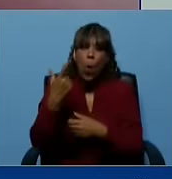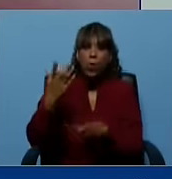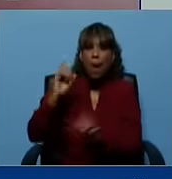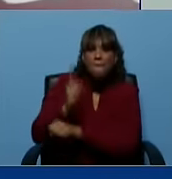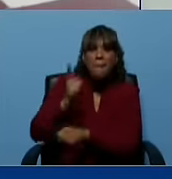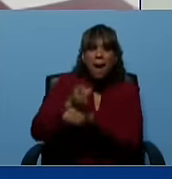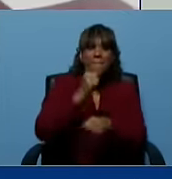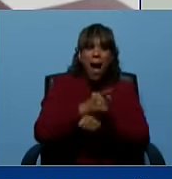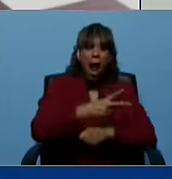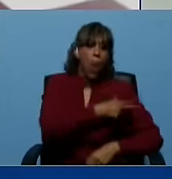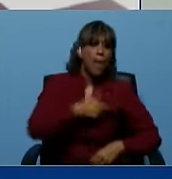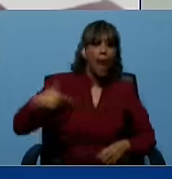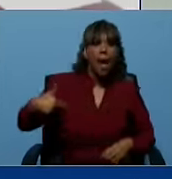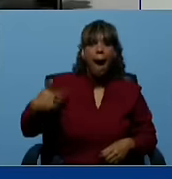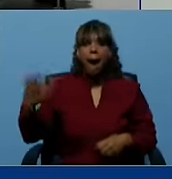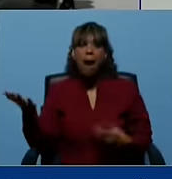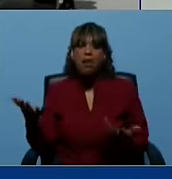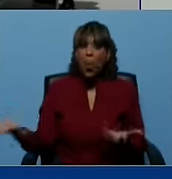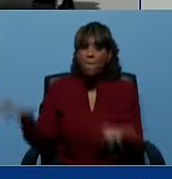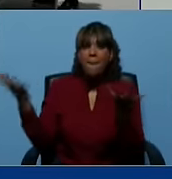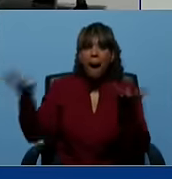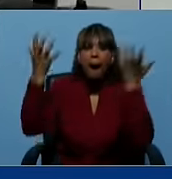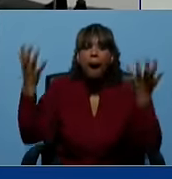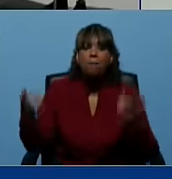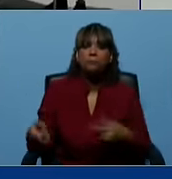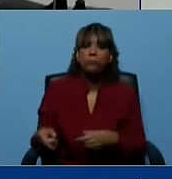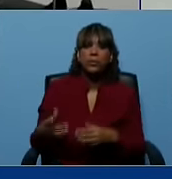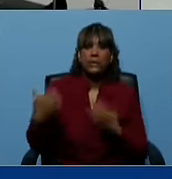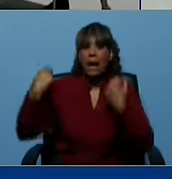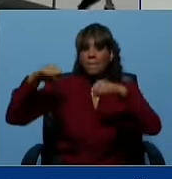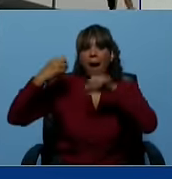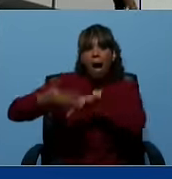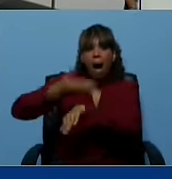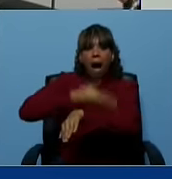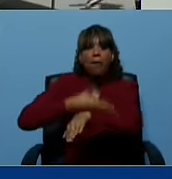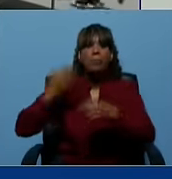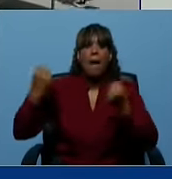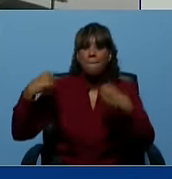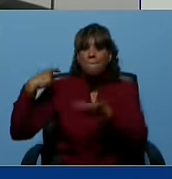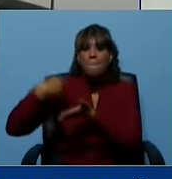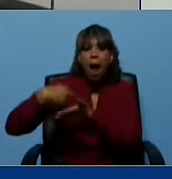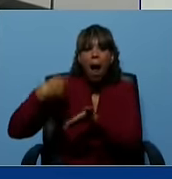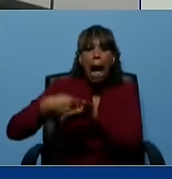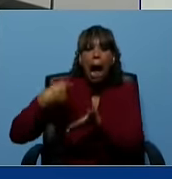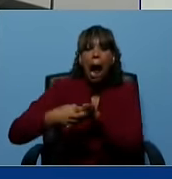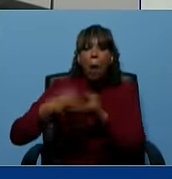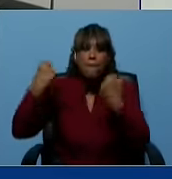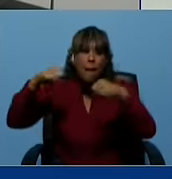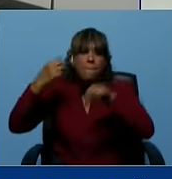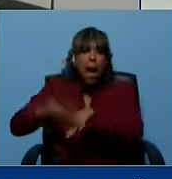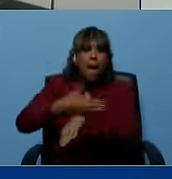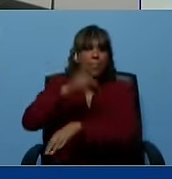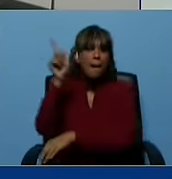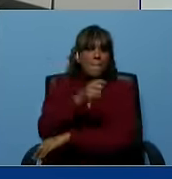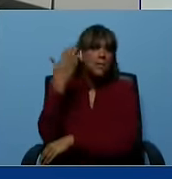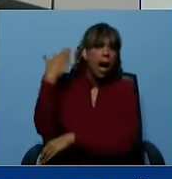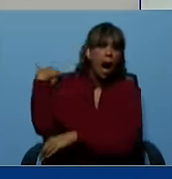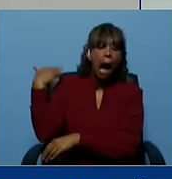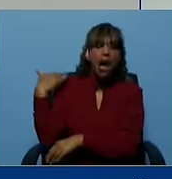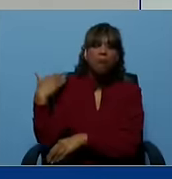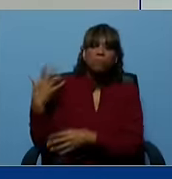mandaron a los comanditos con este grupo de gente paga y entrenada a hacer violencia.